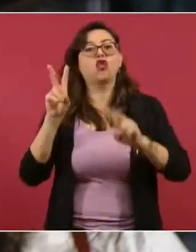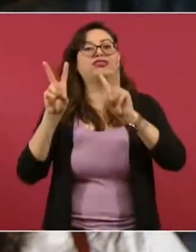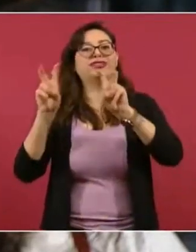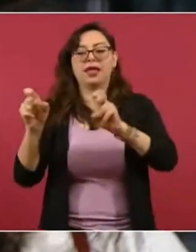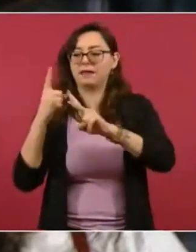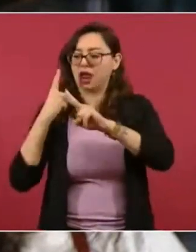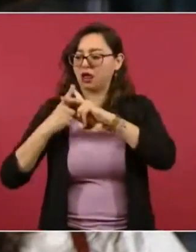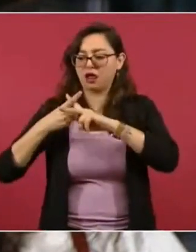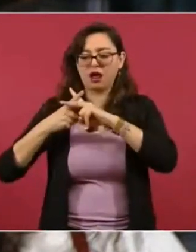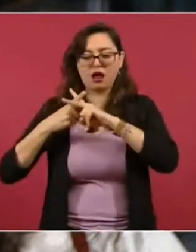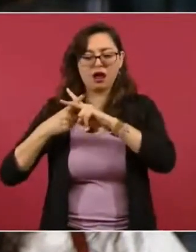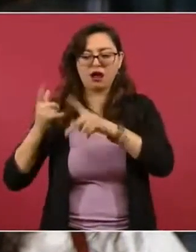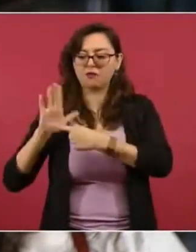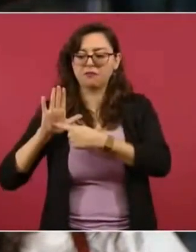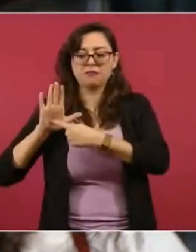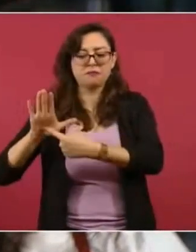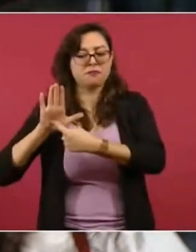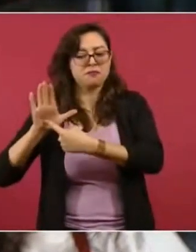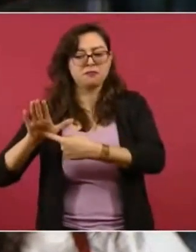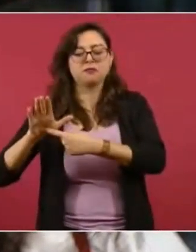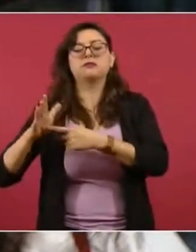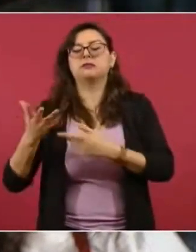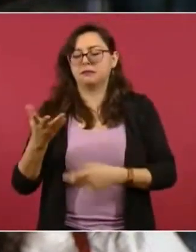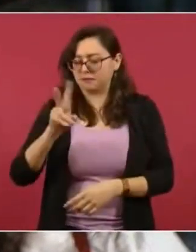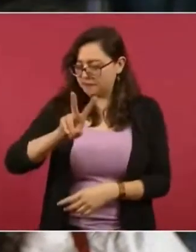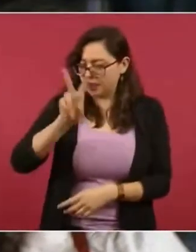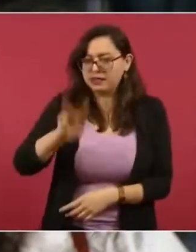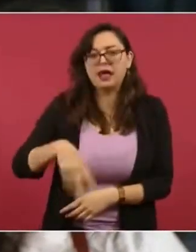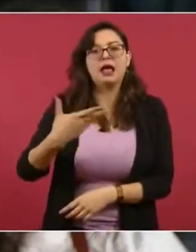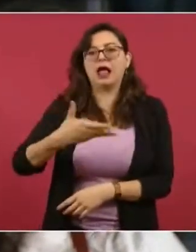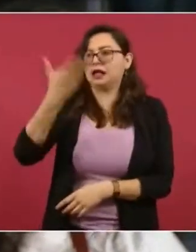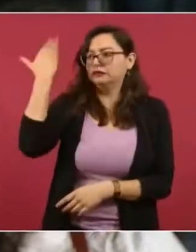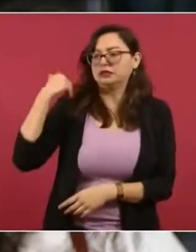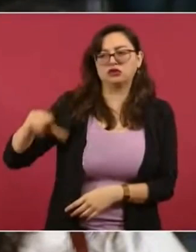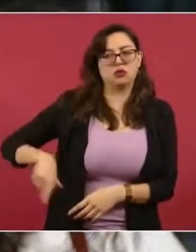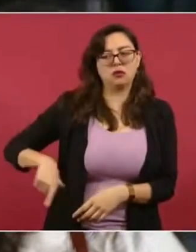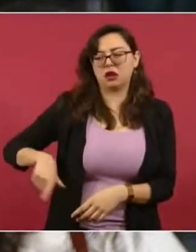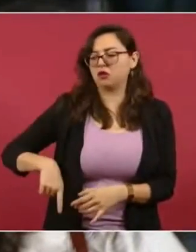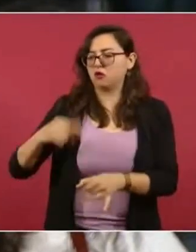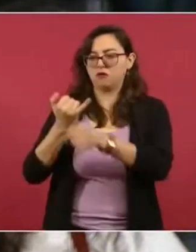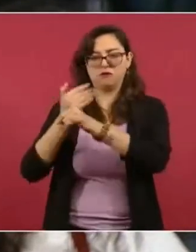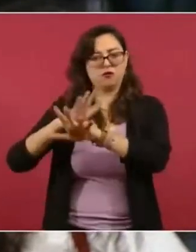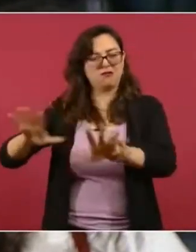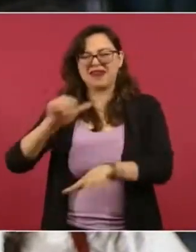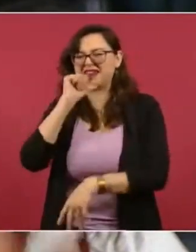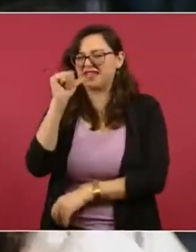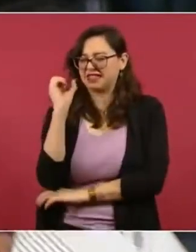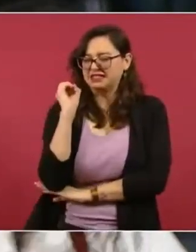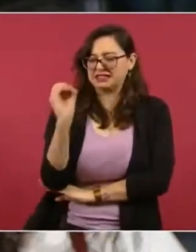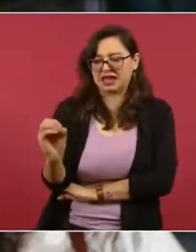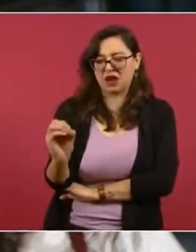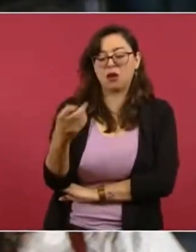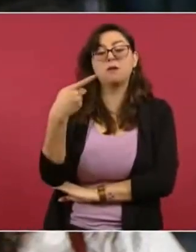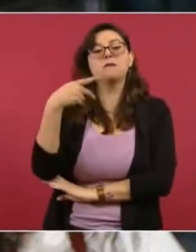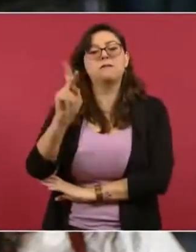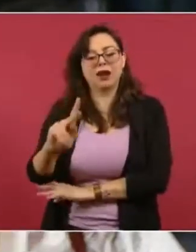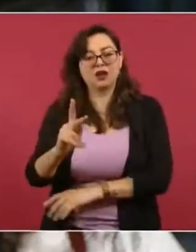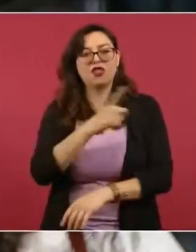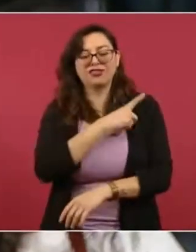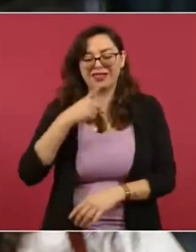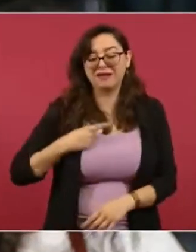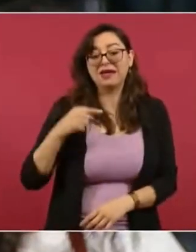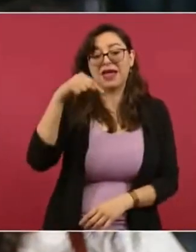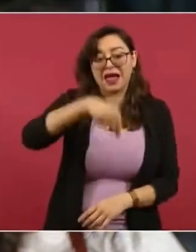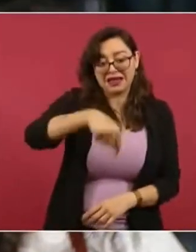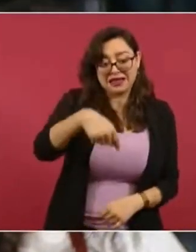se haga ese ejercicio antes no se hacían efecto antes no se sabía Pero por qué no traer a conavin Por qué no